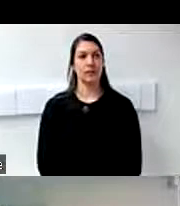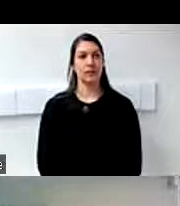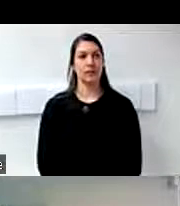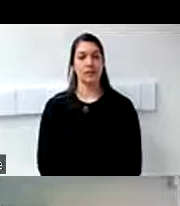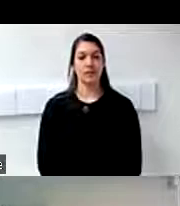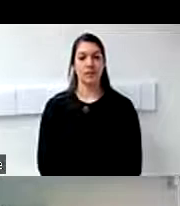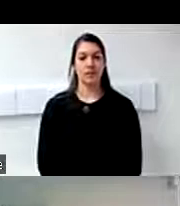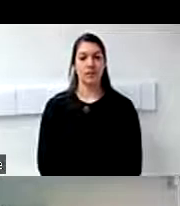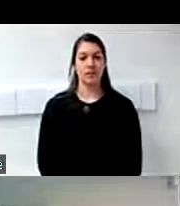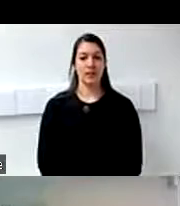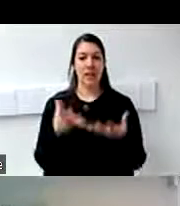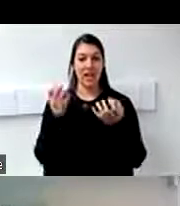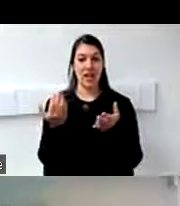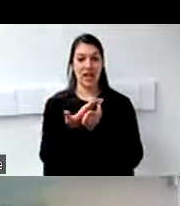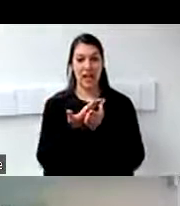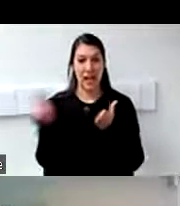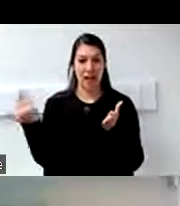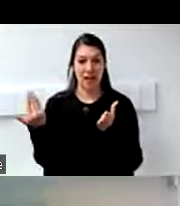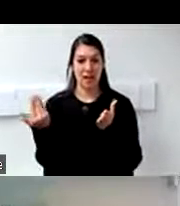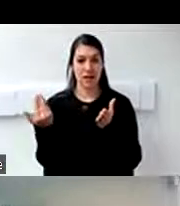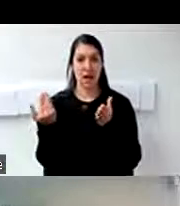No, pero quiero sacar esta...